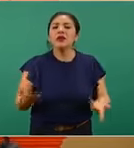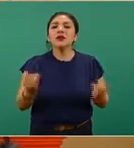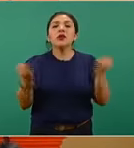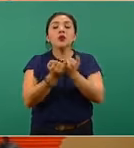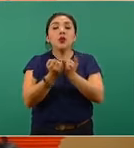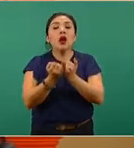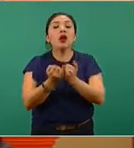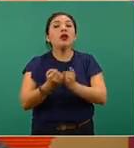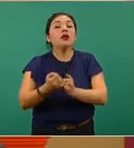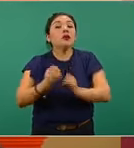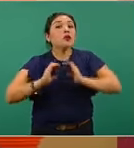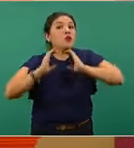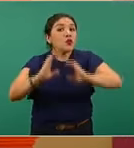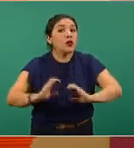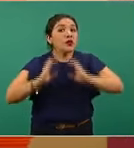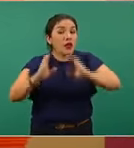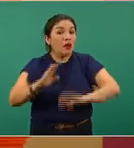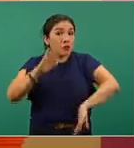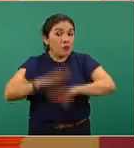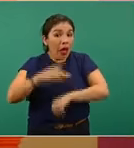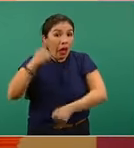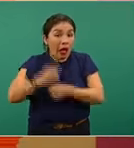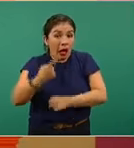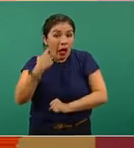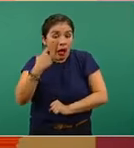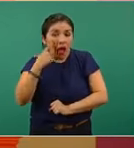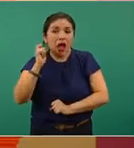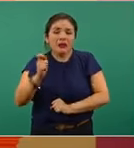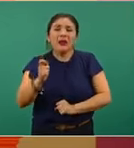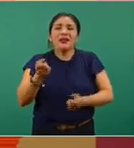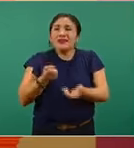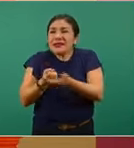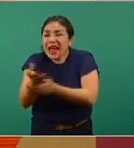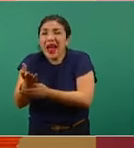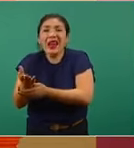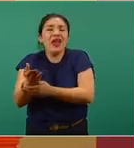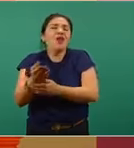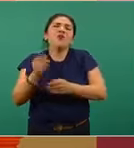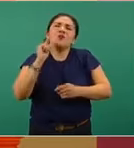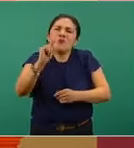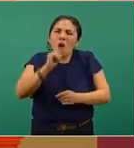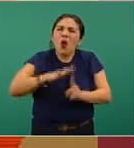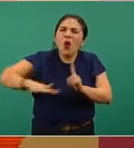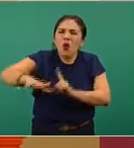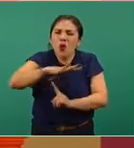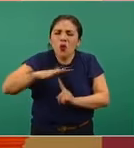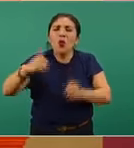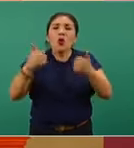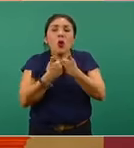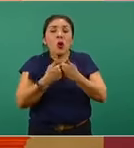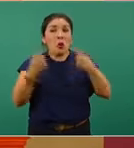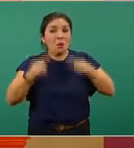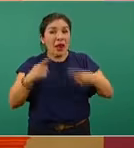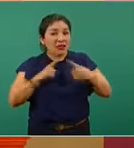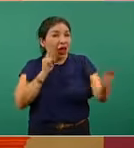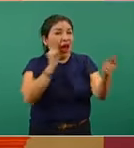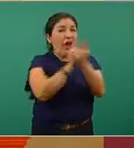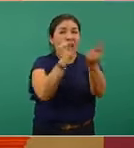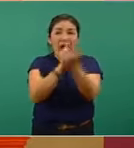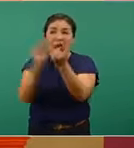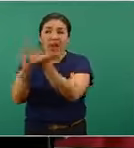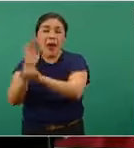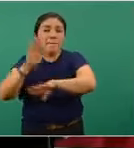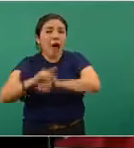el procurar, en lo posible, tener una movilidad restringida y encuentros con las personas con